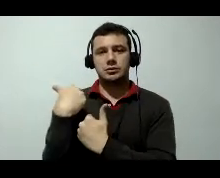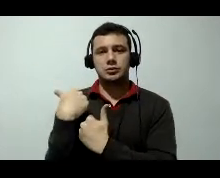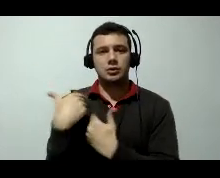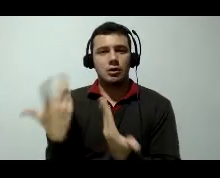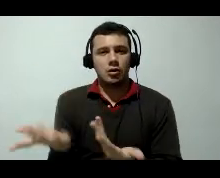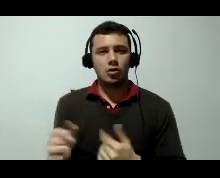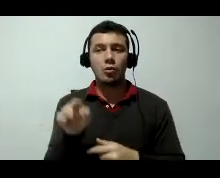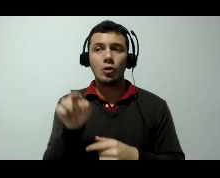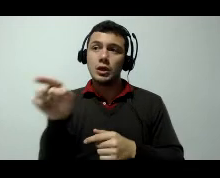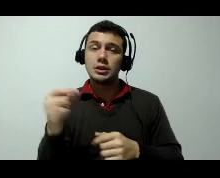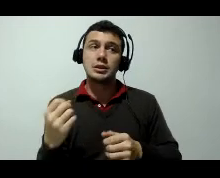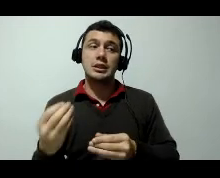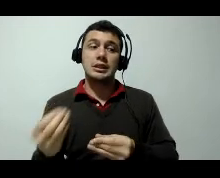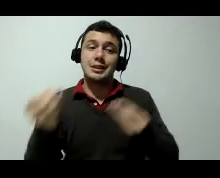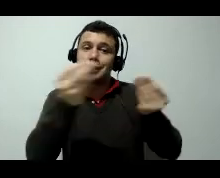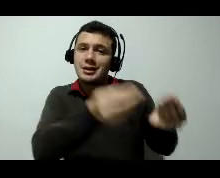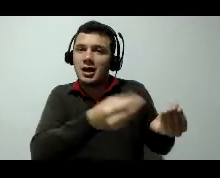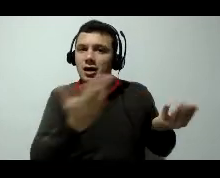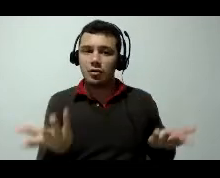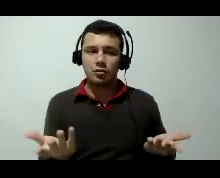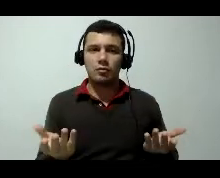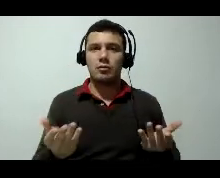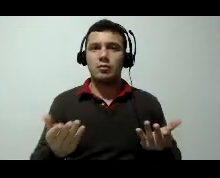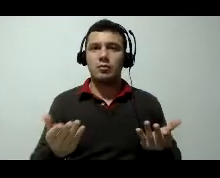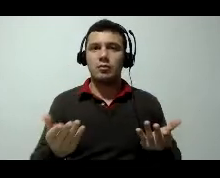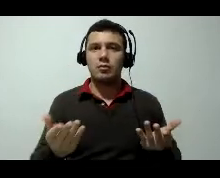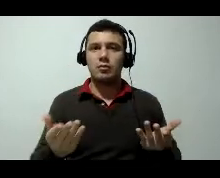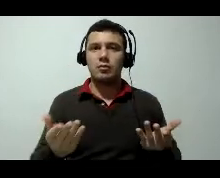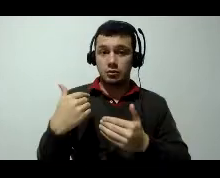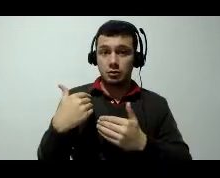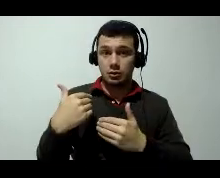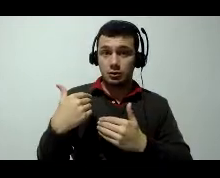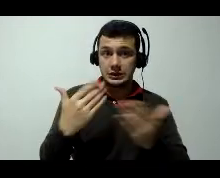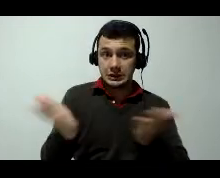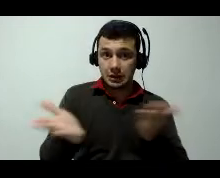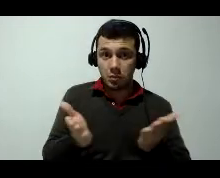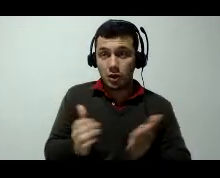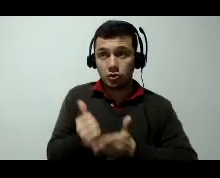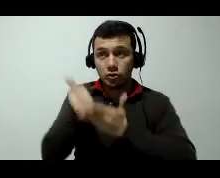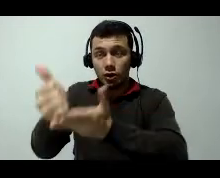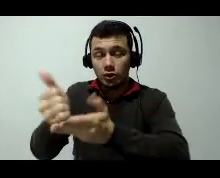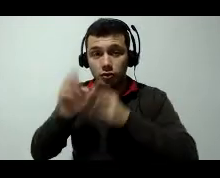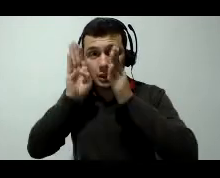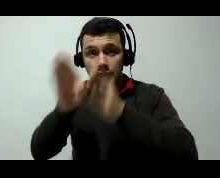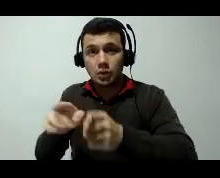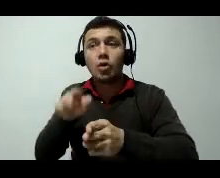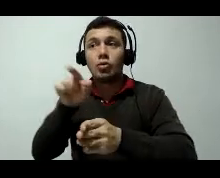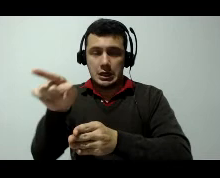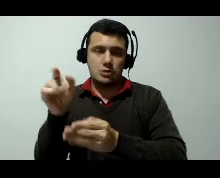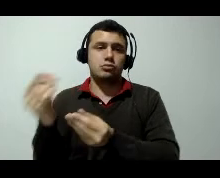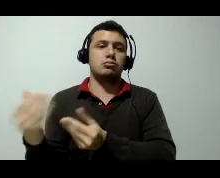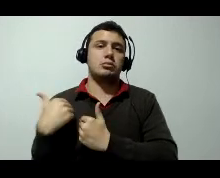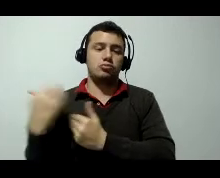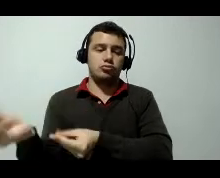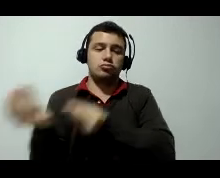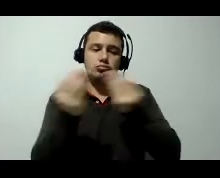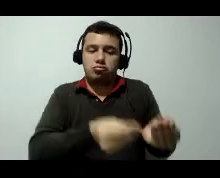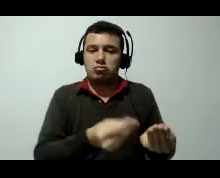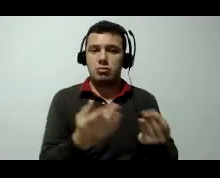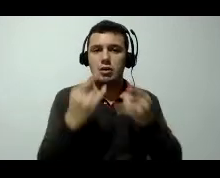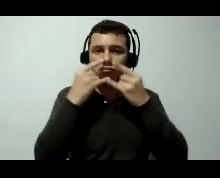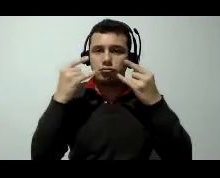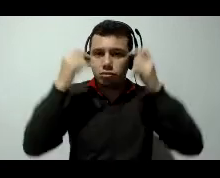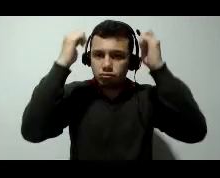de servicio, qué quedó definido en cuanto a la contratación de quién hacía la dotación, para que no haya un tema de